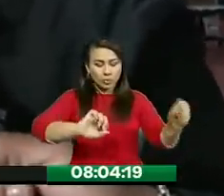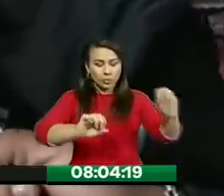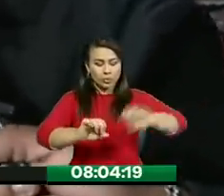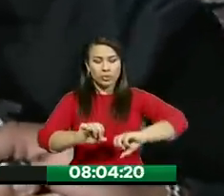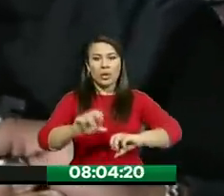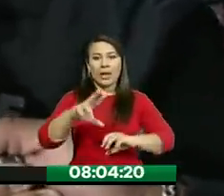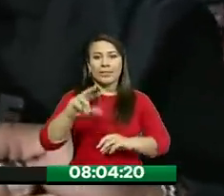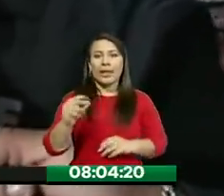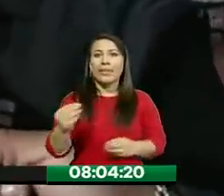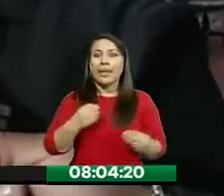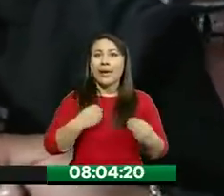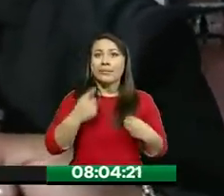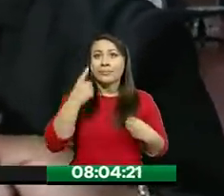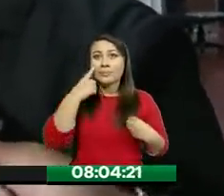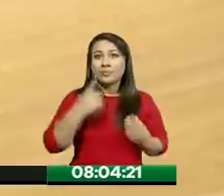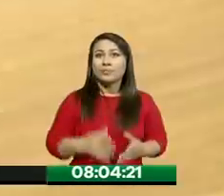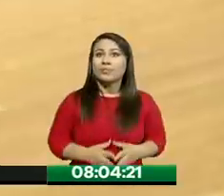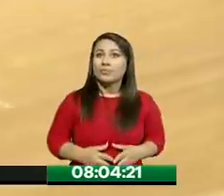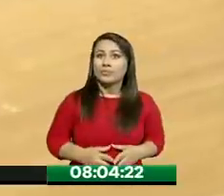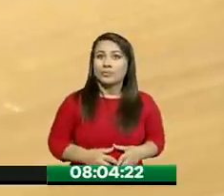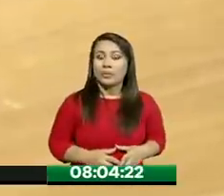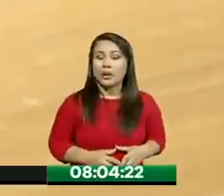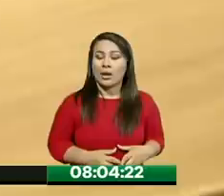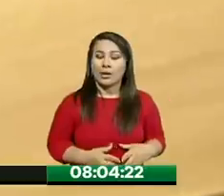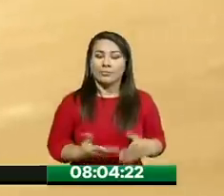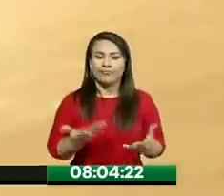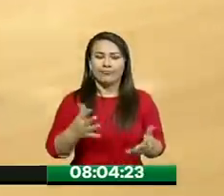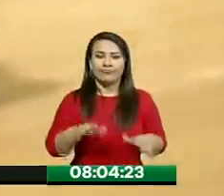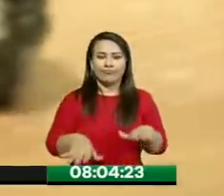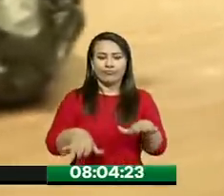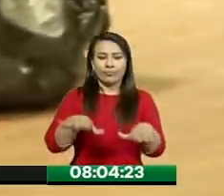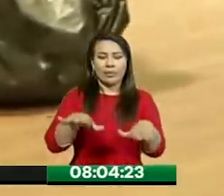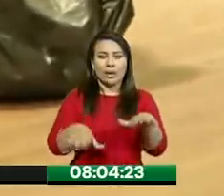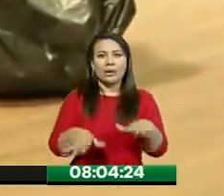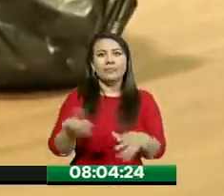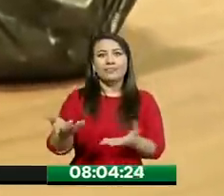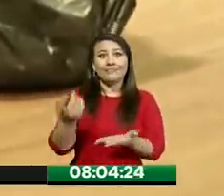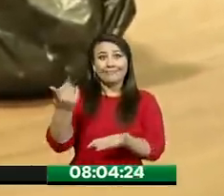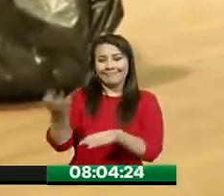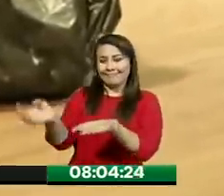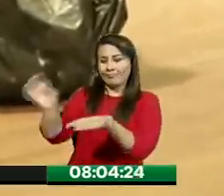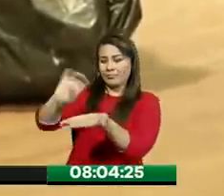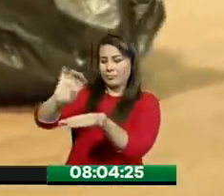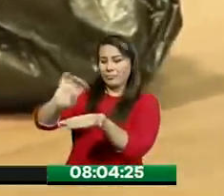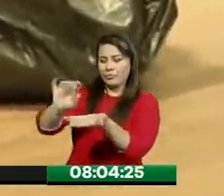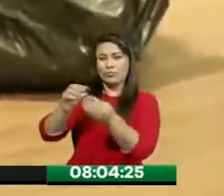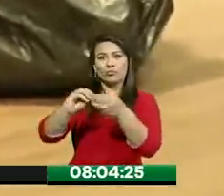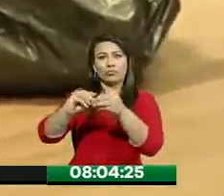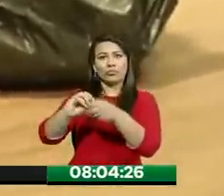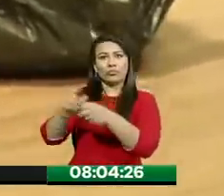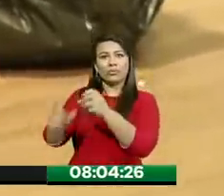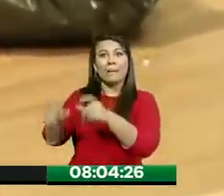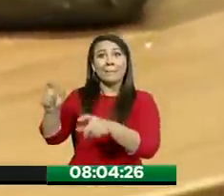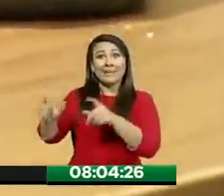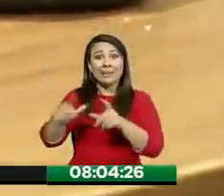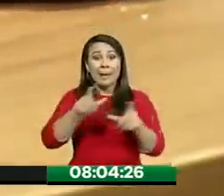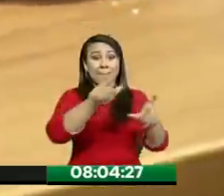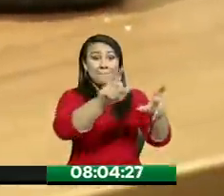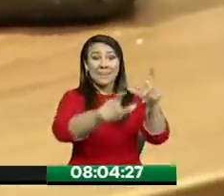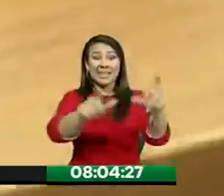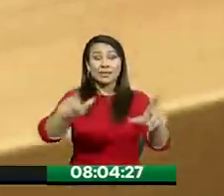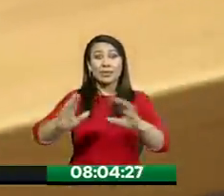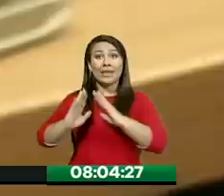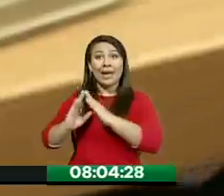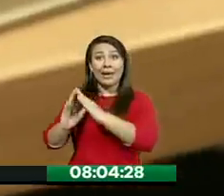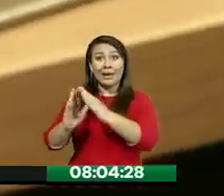se confirmó que se trata de vaque cocaína. Una balanza también. Habían denuncias de los moradores del sector, donde ya estaban hartos